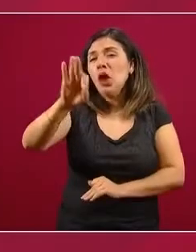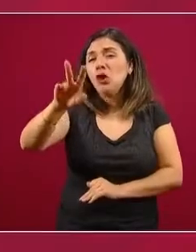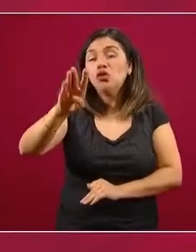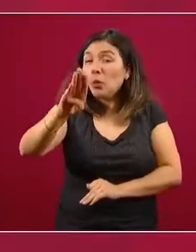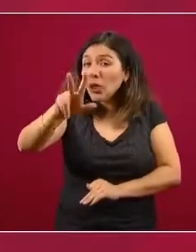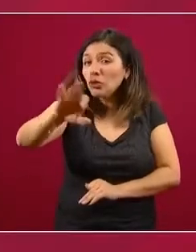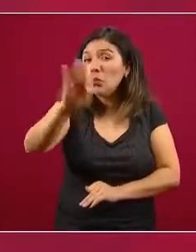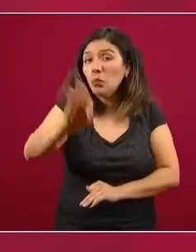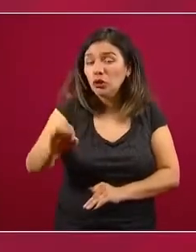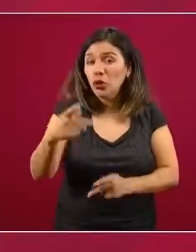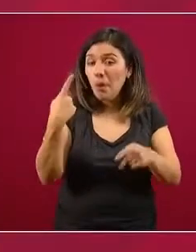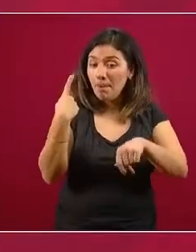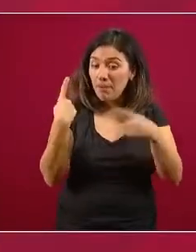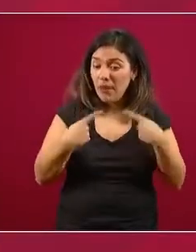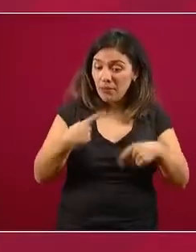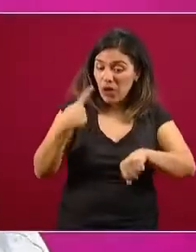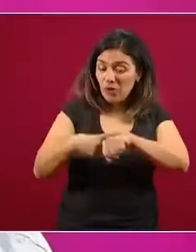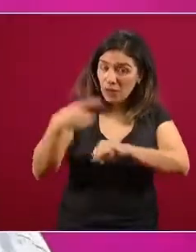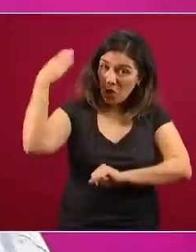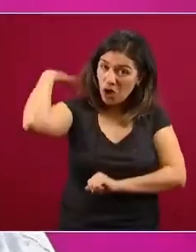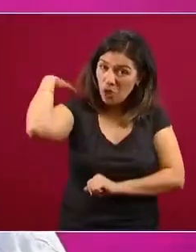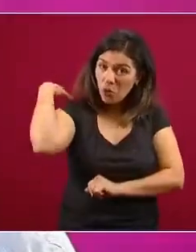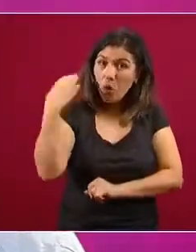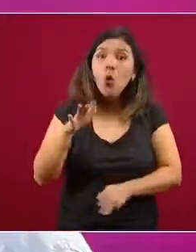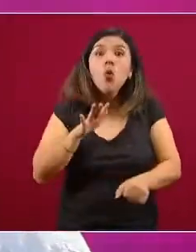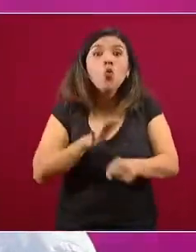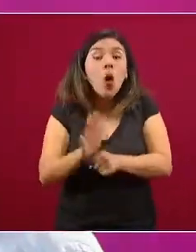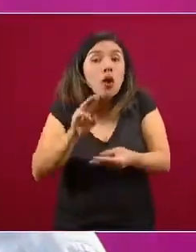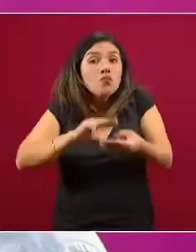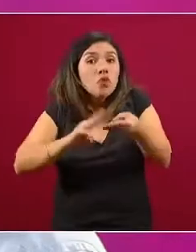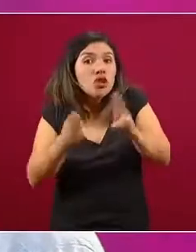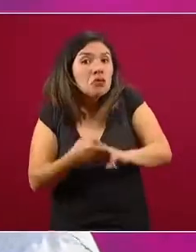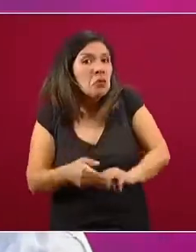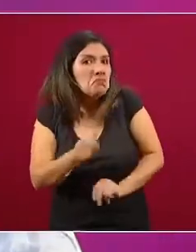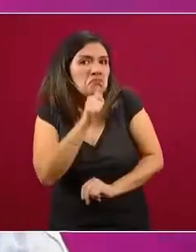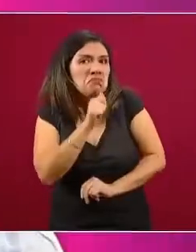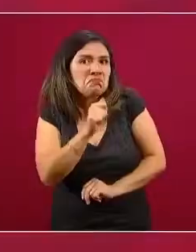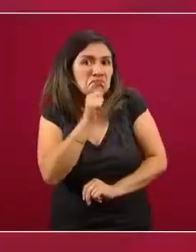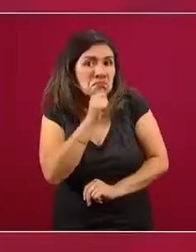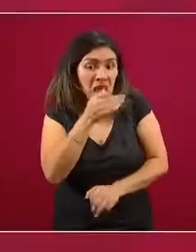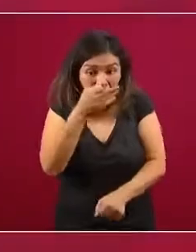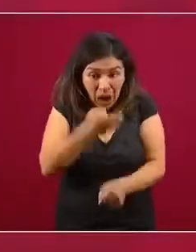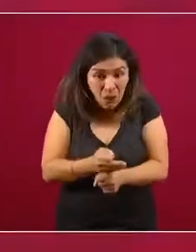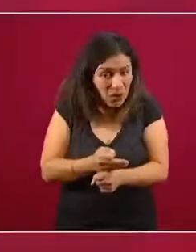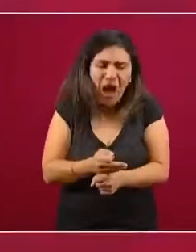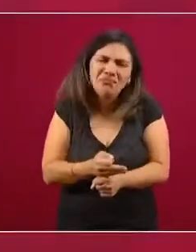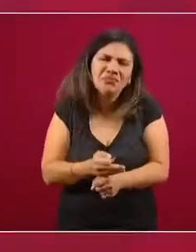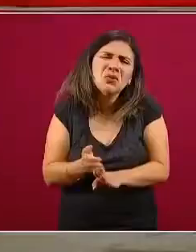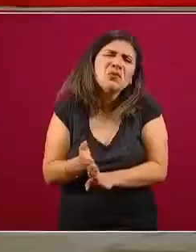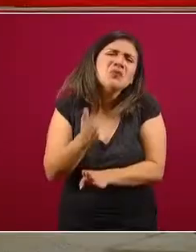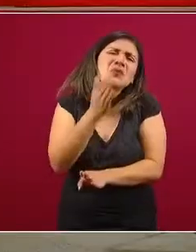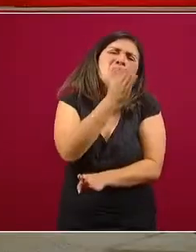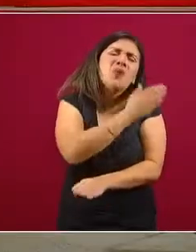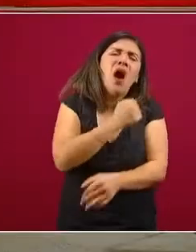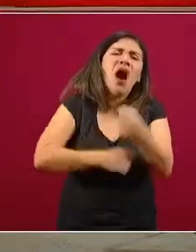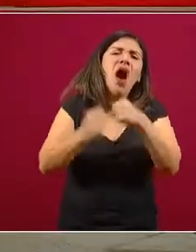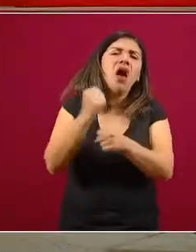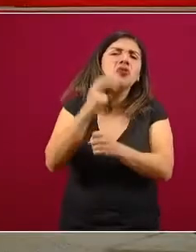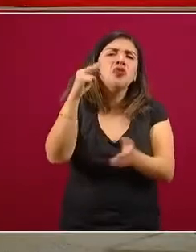neumonías no se identifica una causa específica, no de ahorita, presentamos desde el año